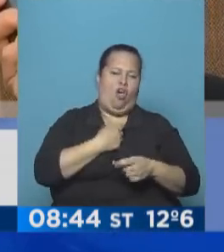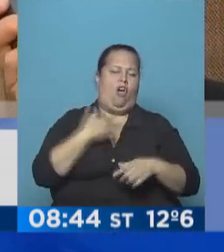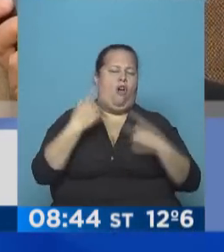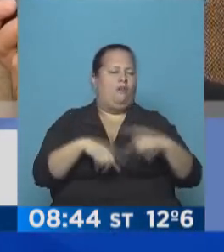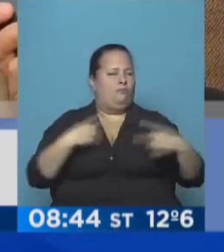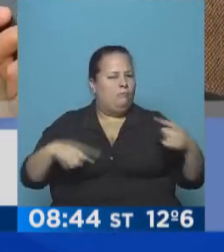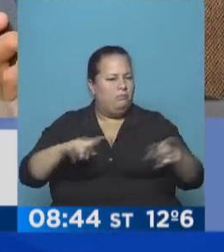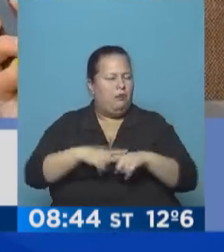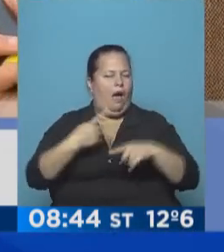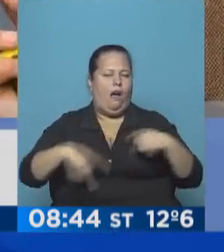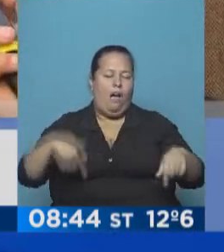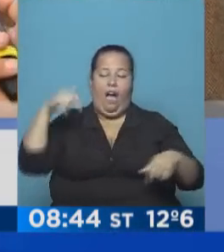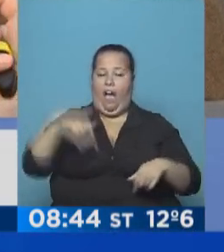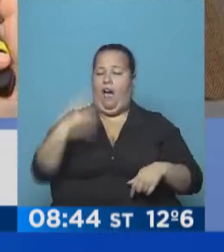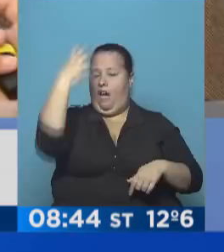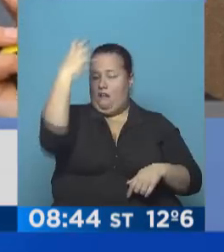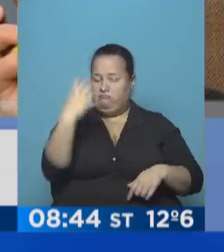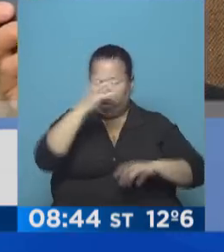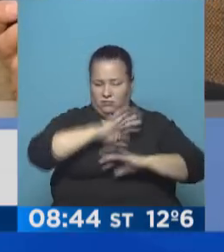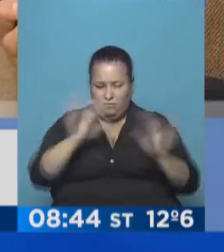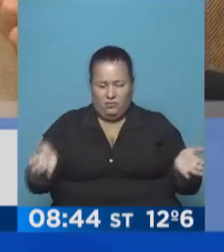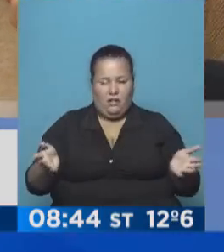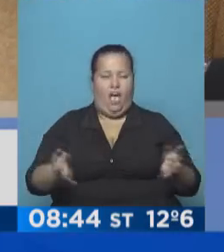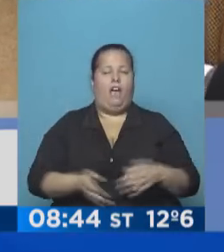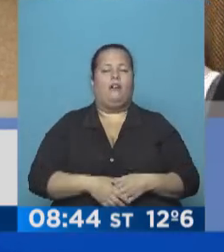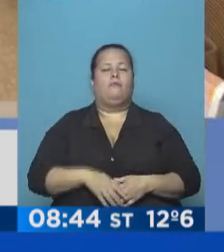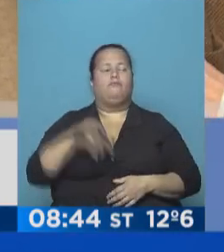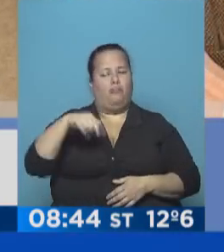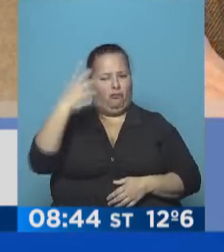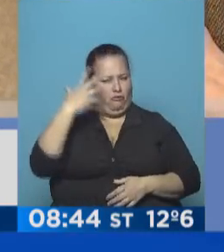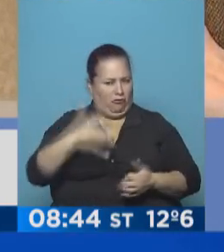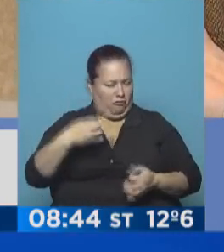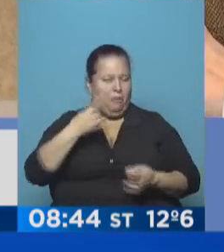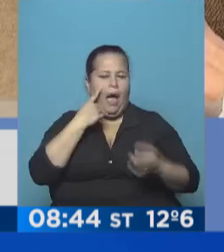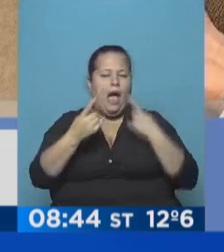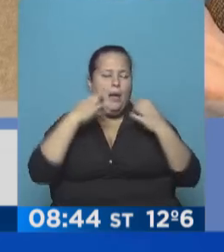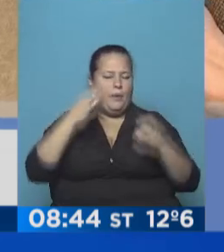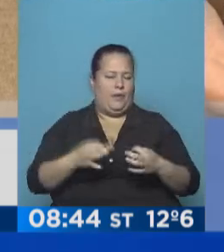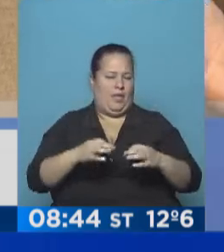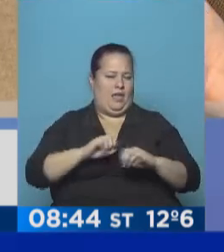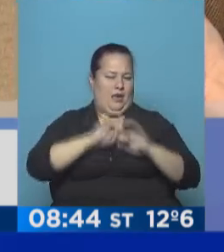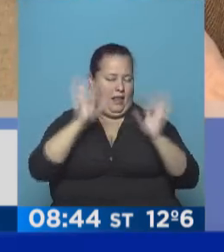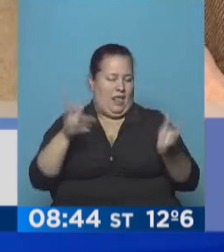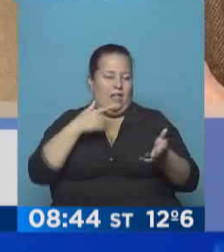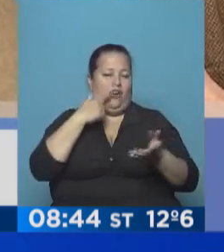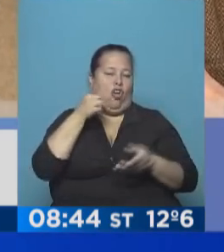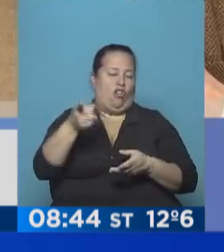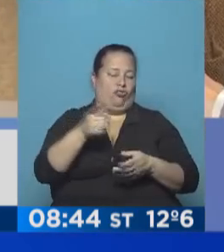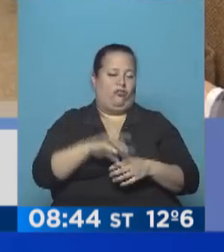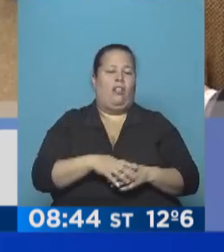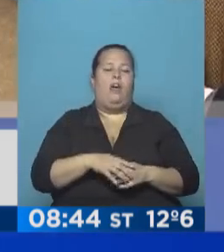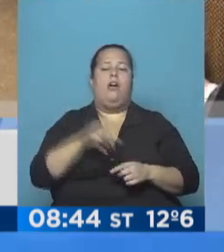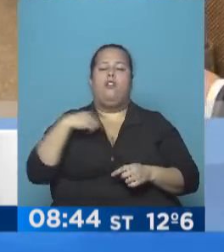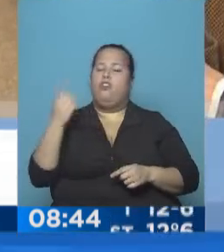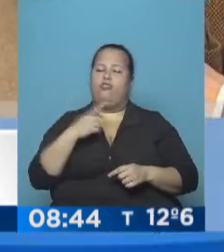hubo muchas medidas, hoy las cámaras están colocadas, están funcionando, permitieron aclarar muchísimos hechos graves. Nosotros no